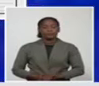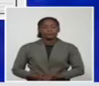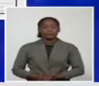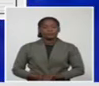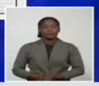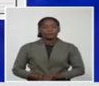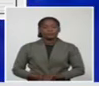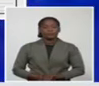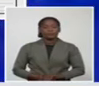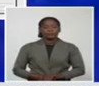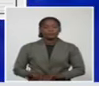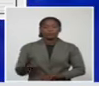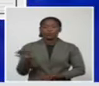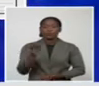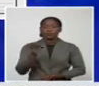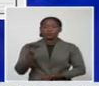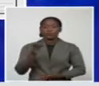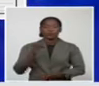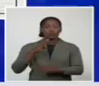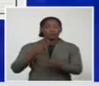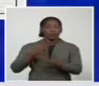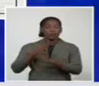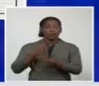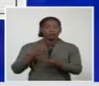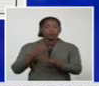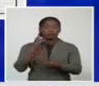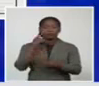municipio Santiago con la tasa mayor,